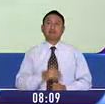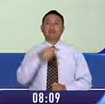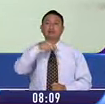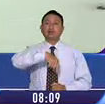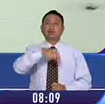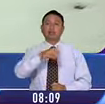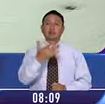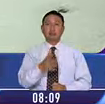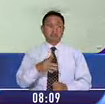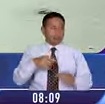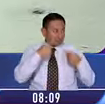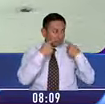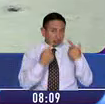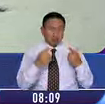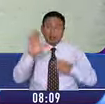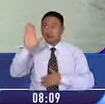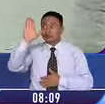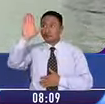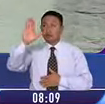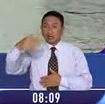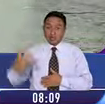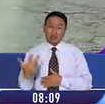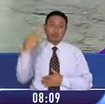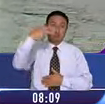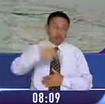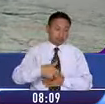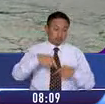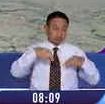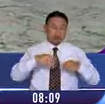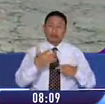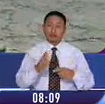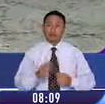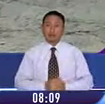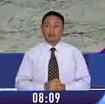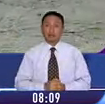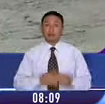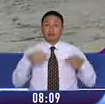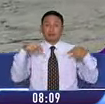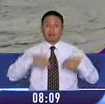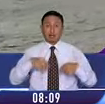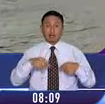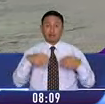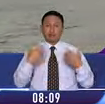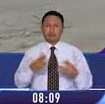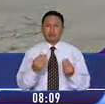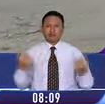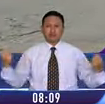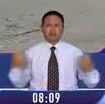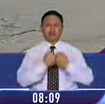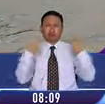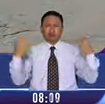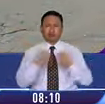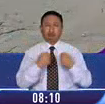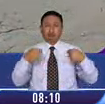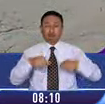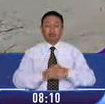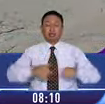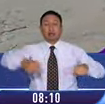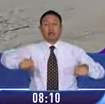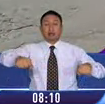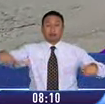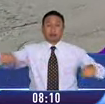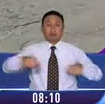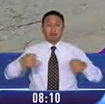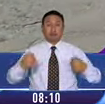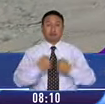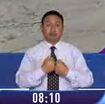nada, no hay señalética, no hay un rompe velocidad. En esta parte de aquí es full los accidentes con motorizados y no se diga